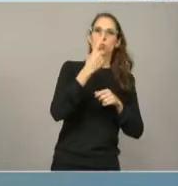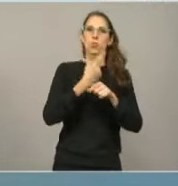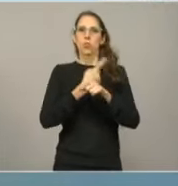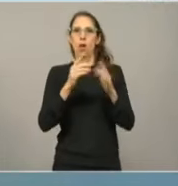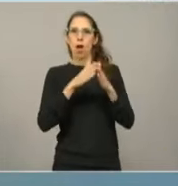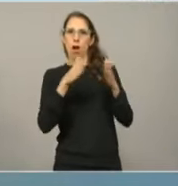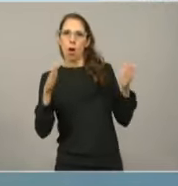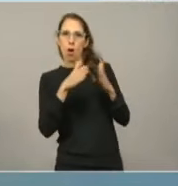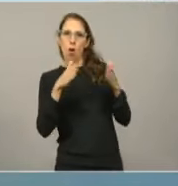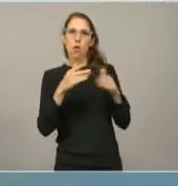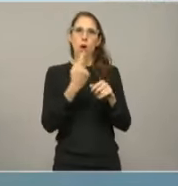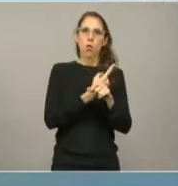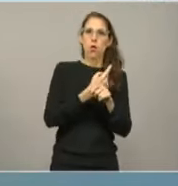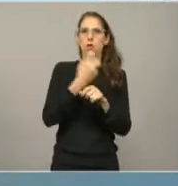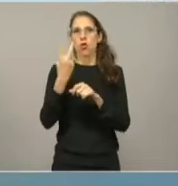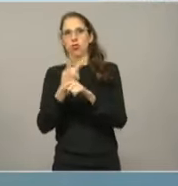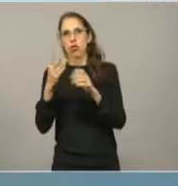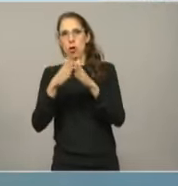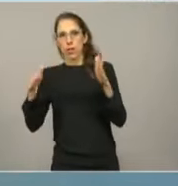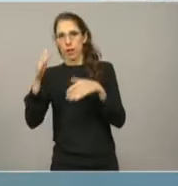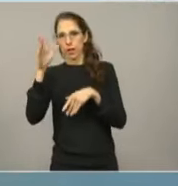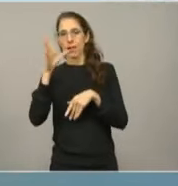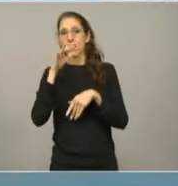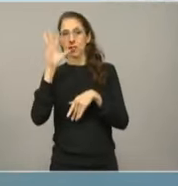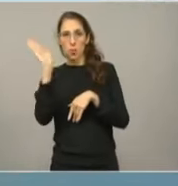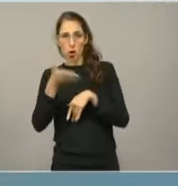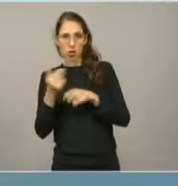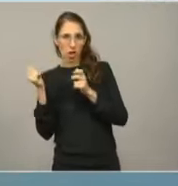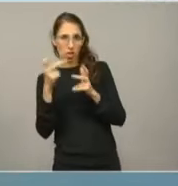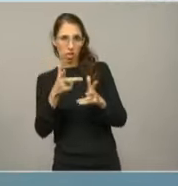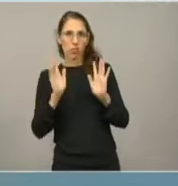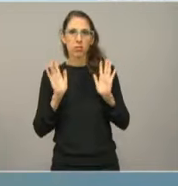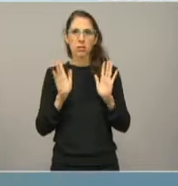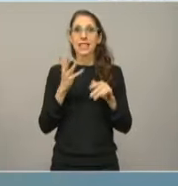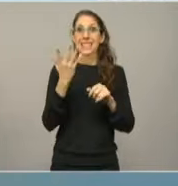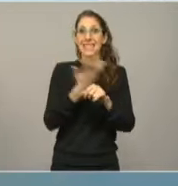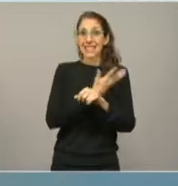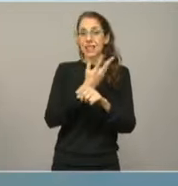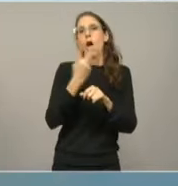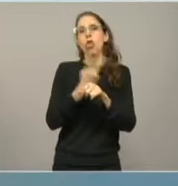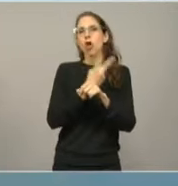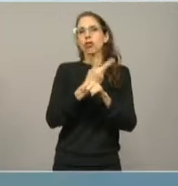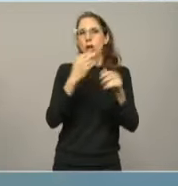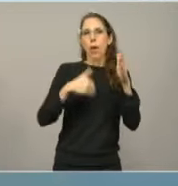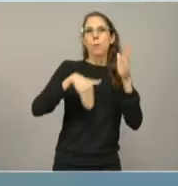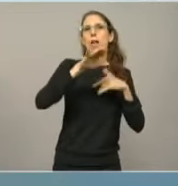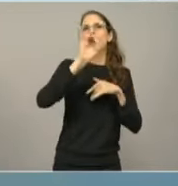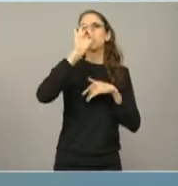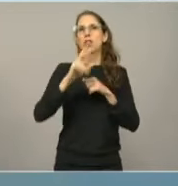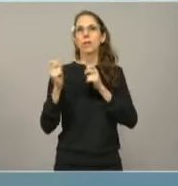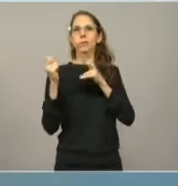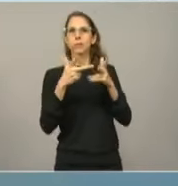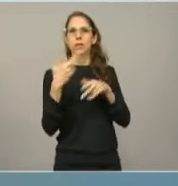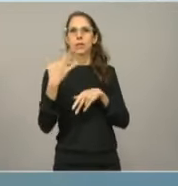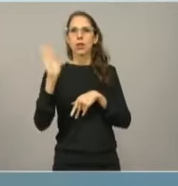entre 1 y 2 horas el 14 y solo más de de 2 horas el